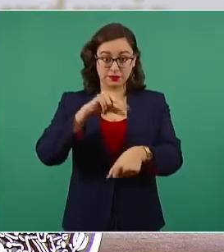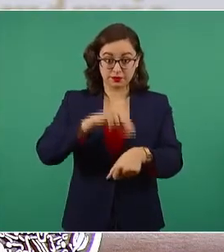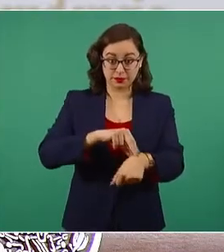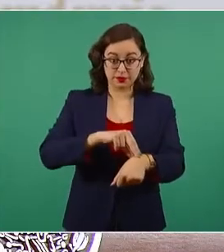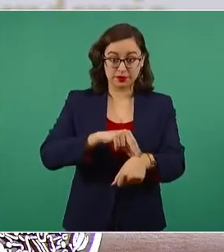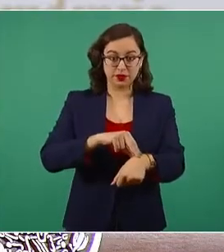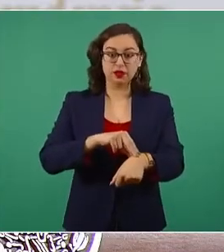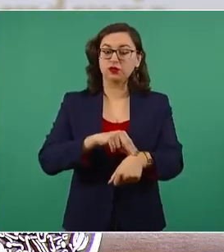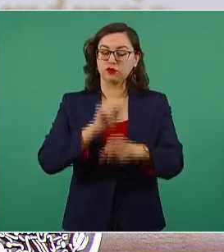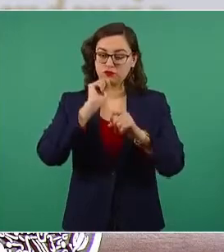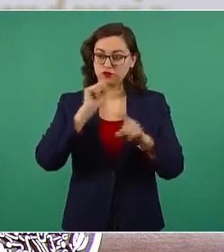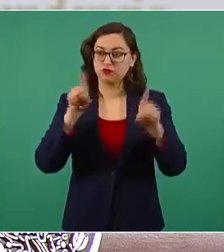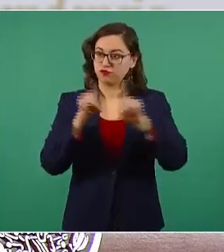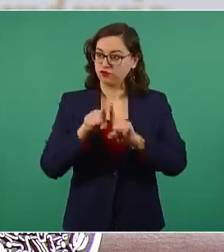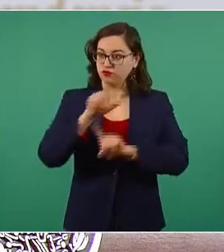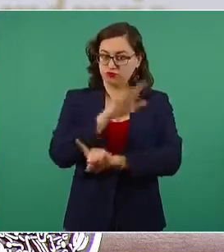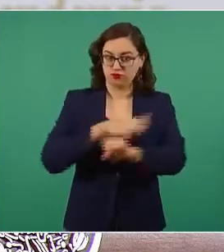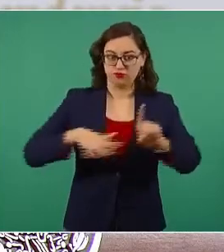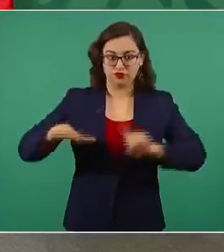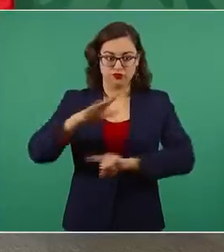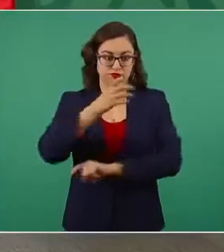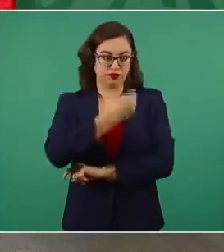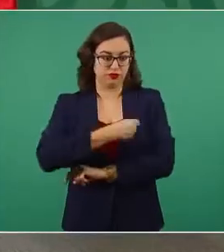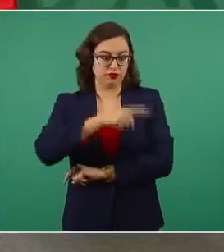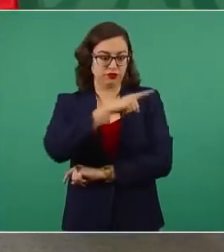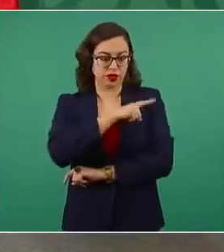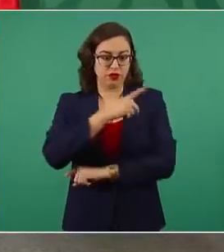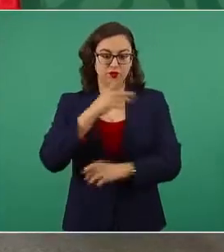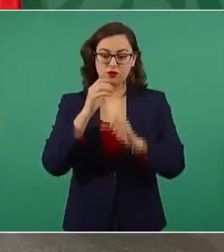un asunto de seguridad, es un asunto emocional.